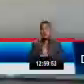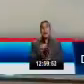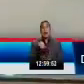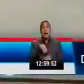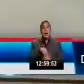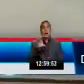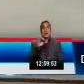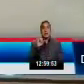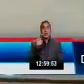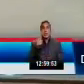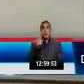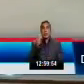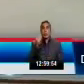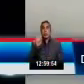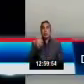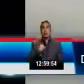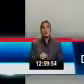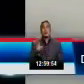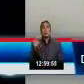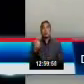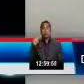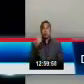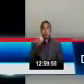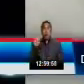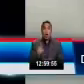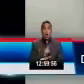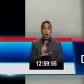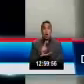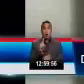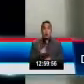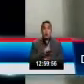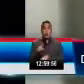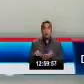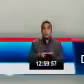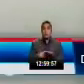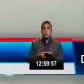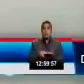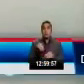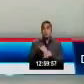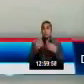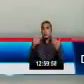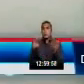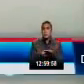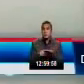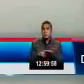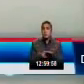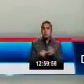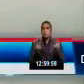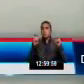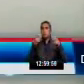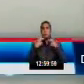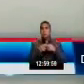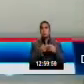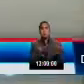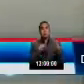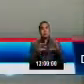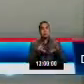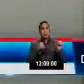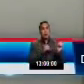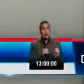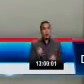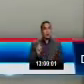aproximadamente 3 horas que se instaló esta audiencia en la Unidad Judicial Penal Norte, acá en Guayaquil. El caso que se investiga es por